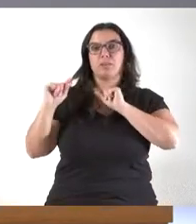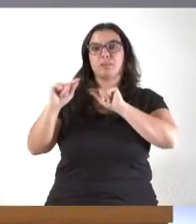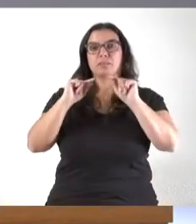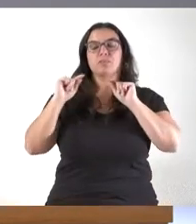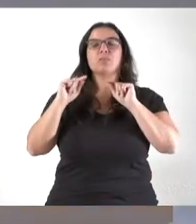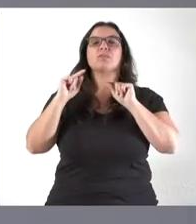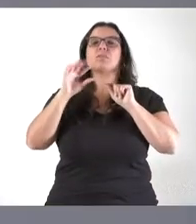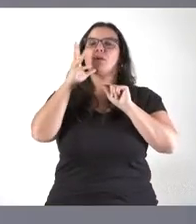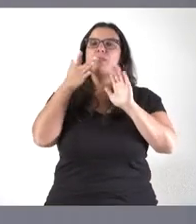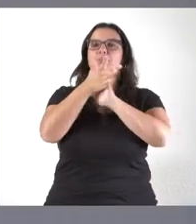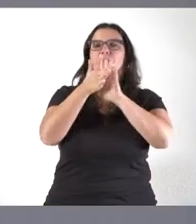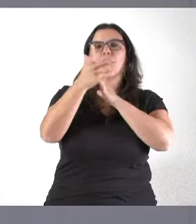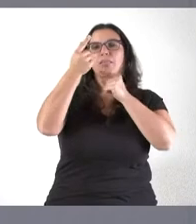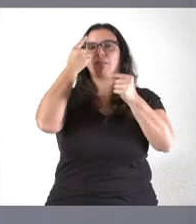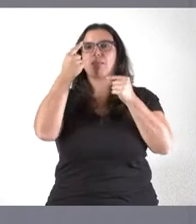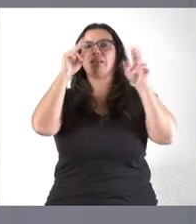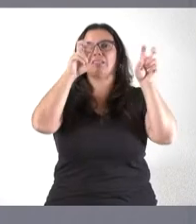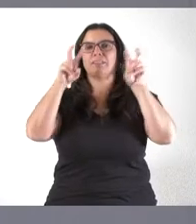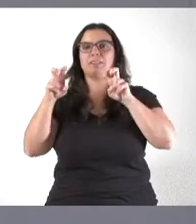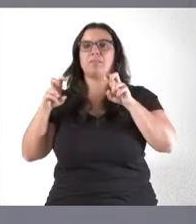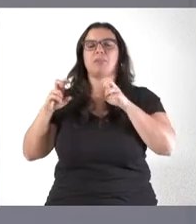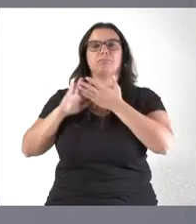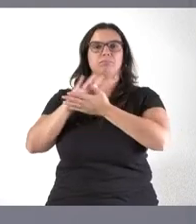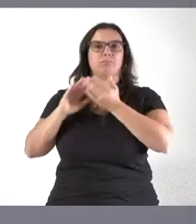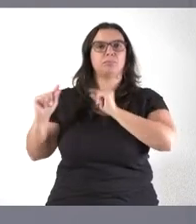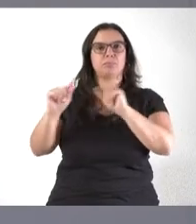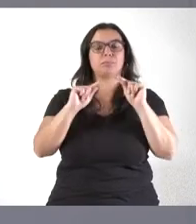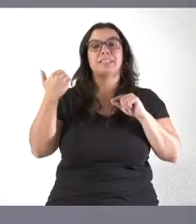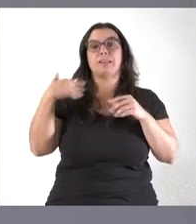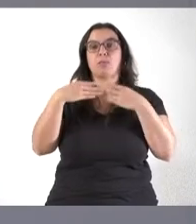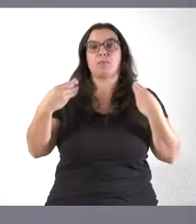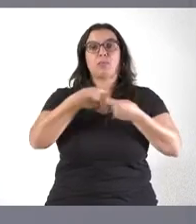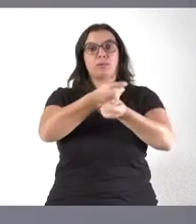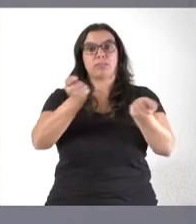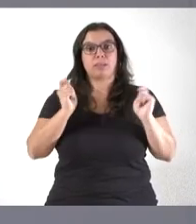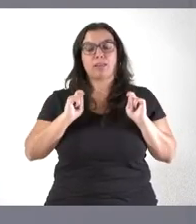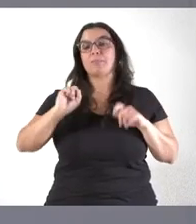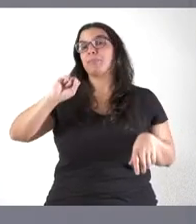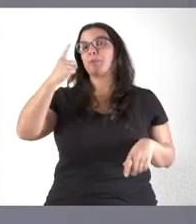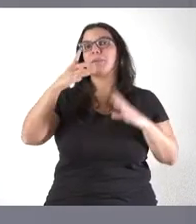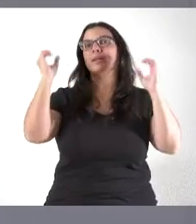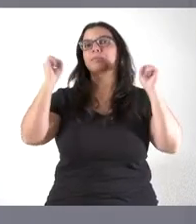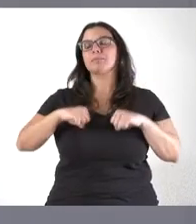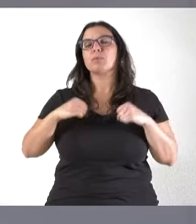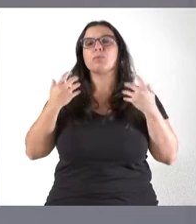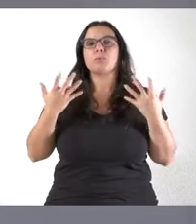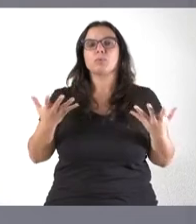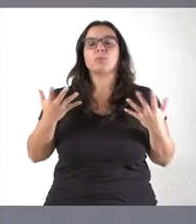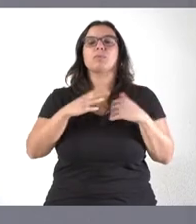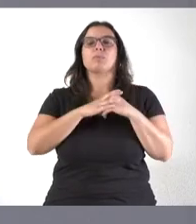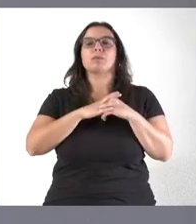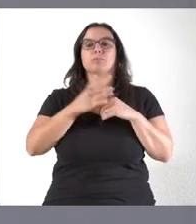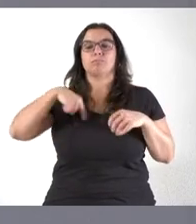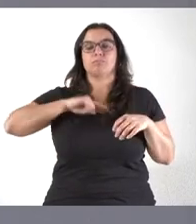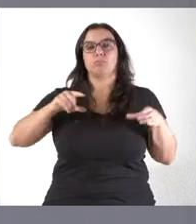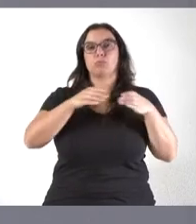detallar los asuntos que han sido objeto de análisis en el mismo les ha sido entregada la documentación y el primero de los asuntos es la aprobación por parte de la